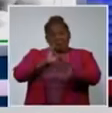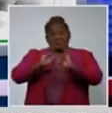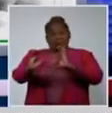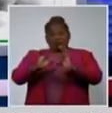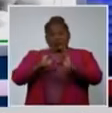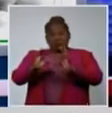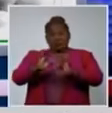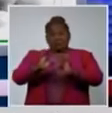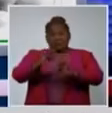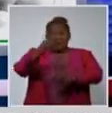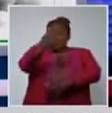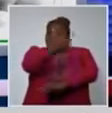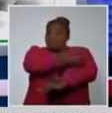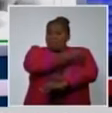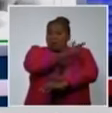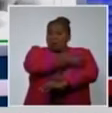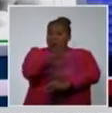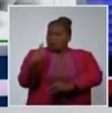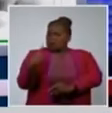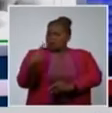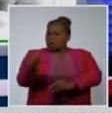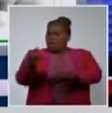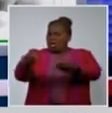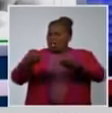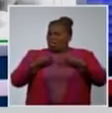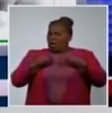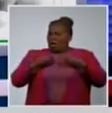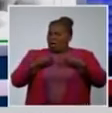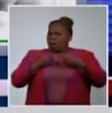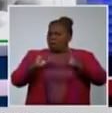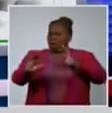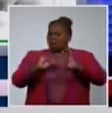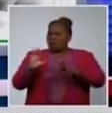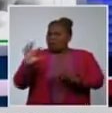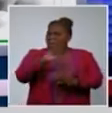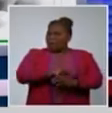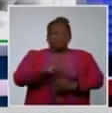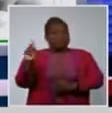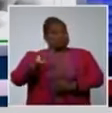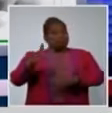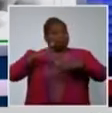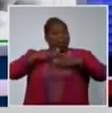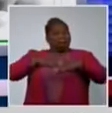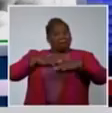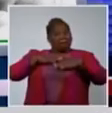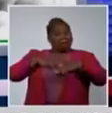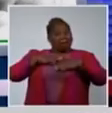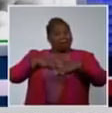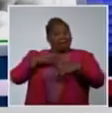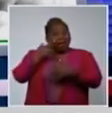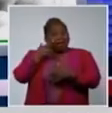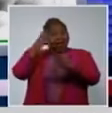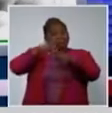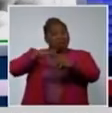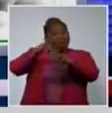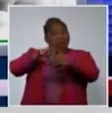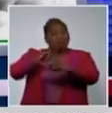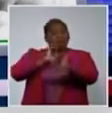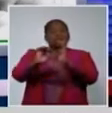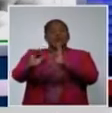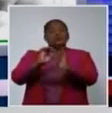sola nos genera la protección completa aunque esperar estamos en medio del estudio y por tanto la autoprotección de la